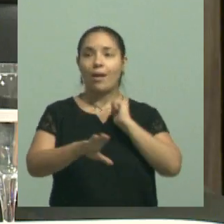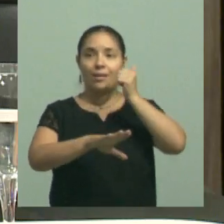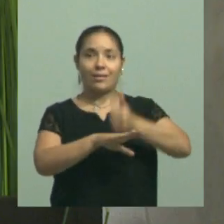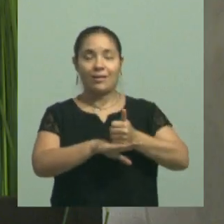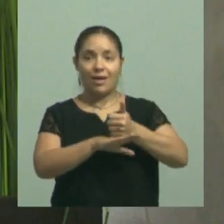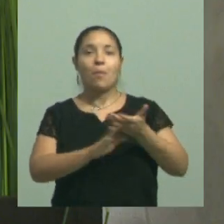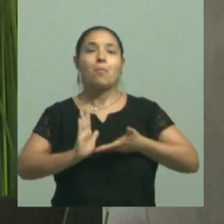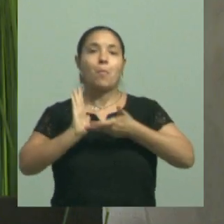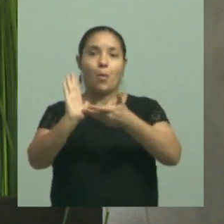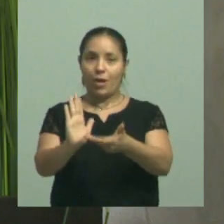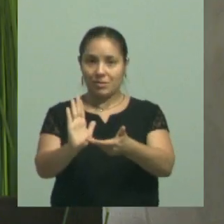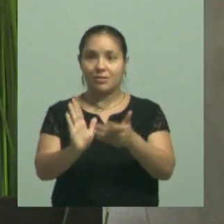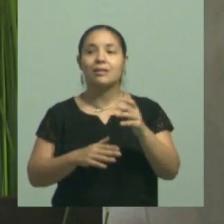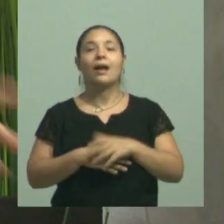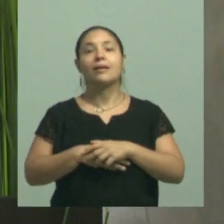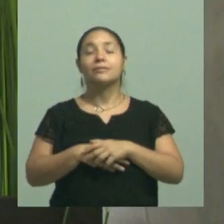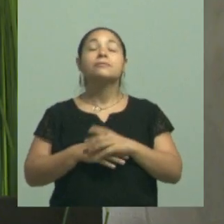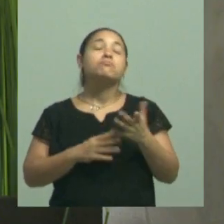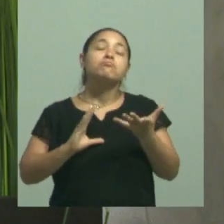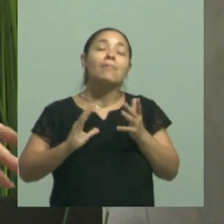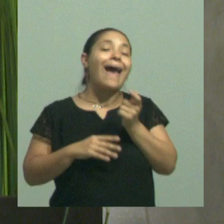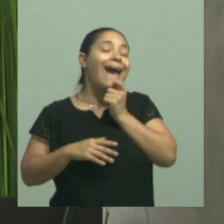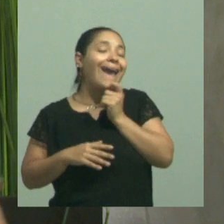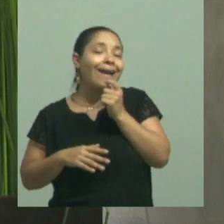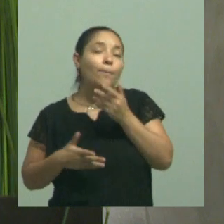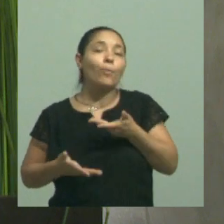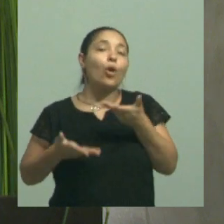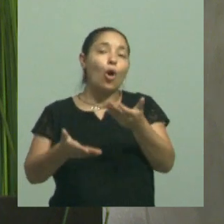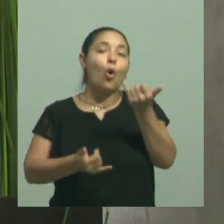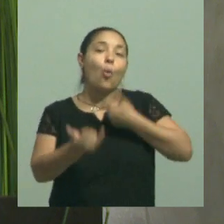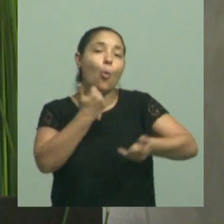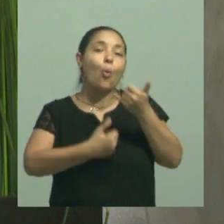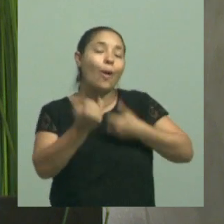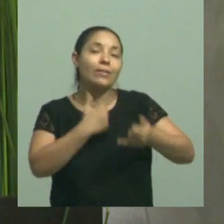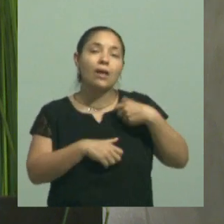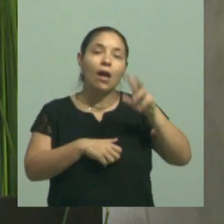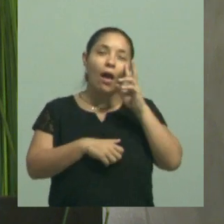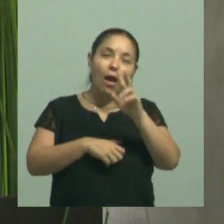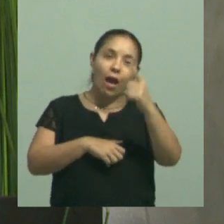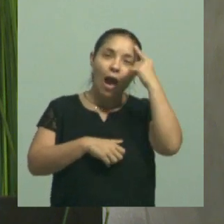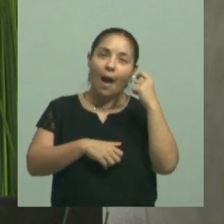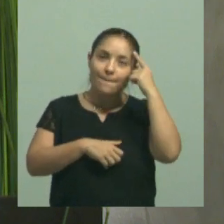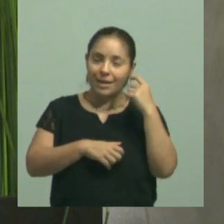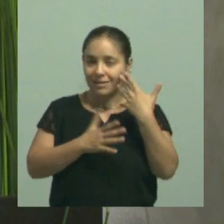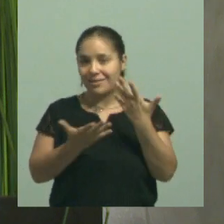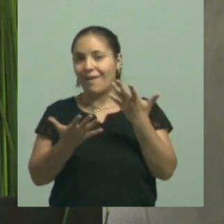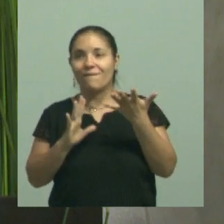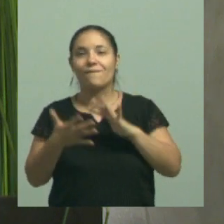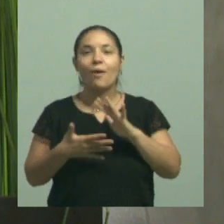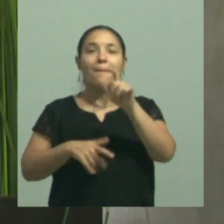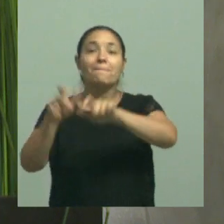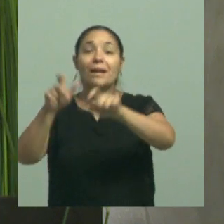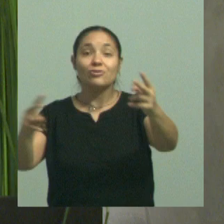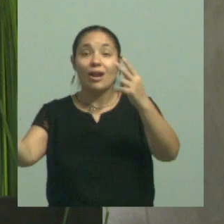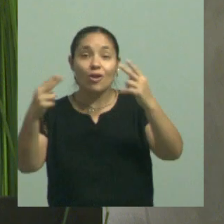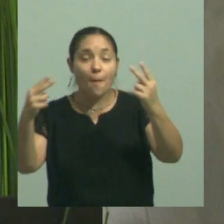junto a Patricia cómo es esto de al menos algunas técnicas que nos cuentes como para ir teniendo en cuenta, sobre todo para romper el hielo, para aquellas que están viendo